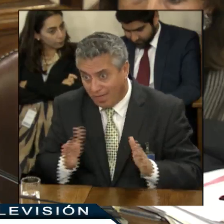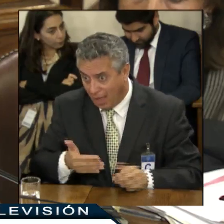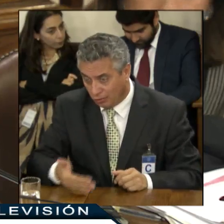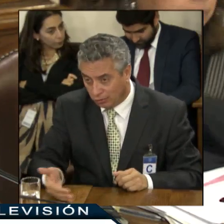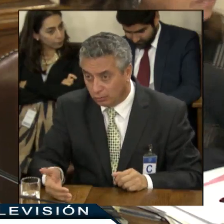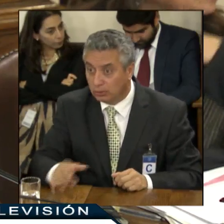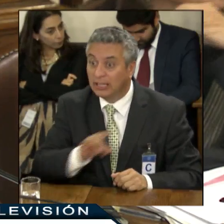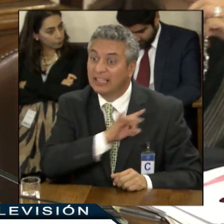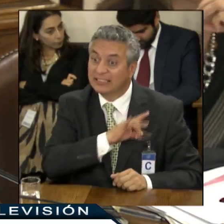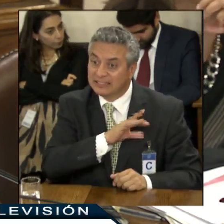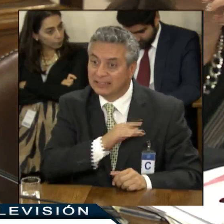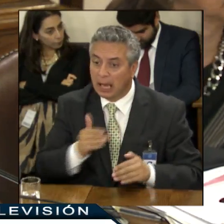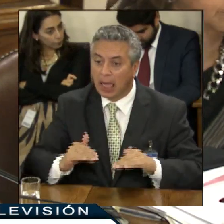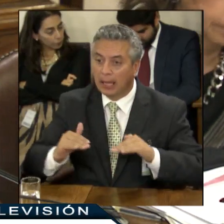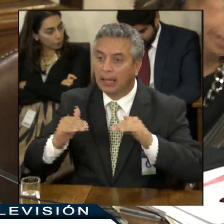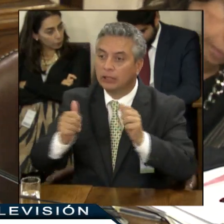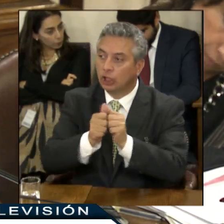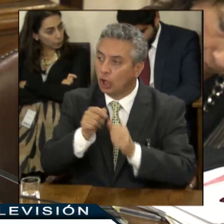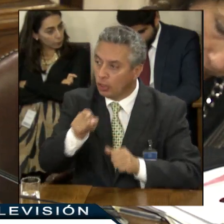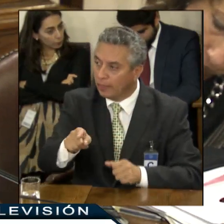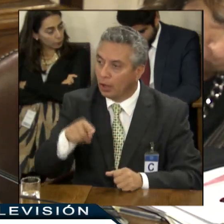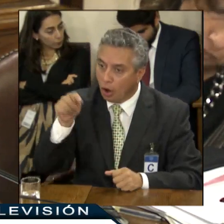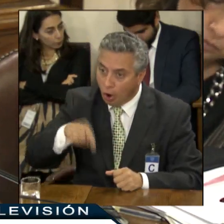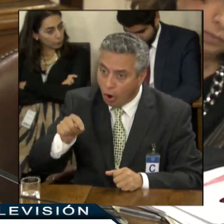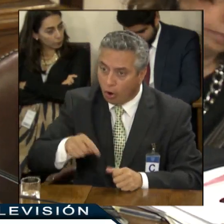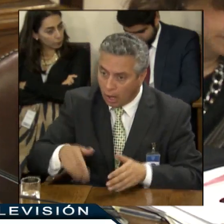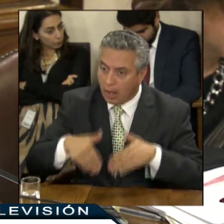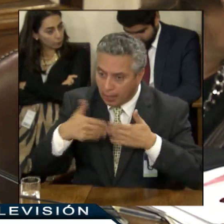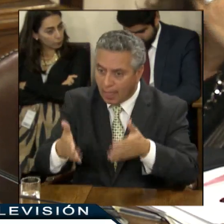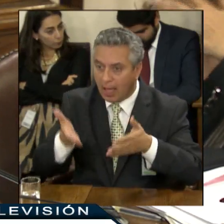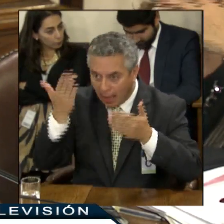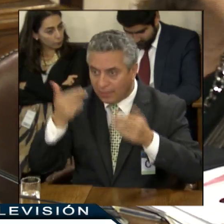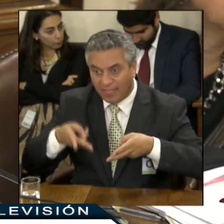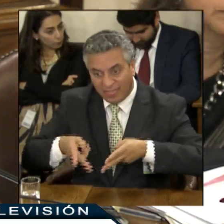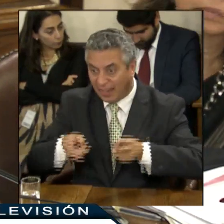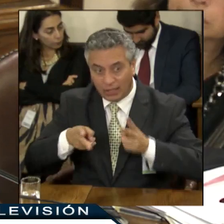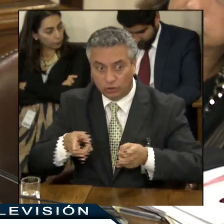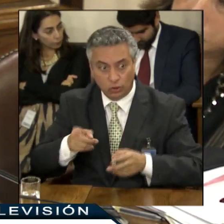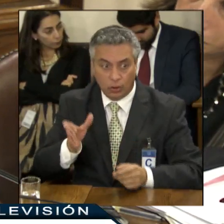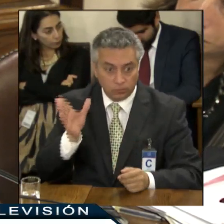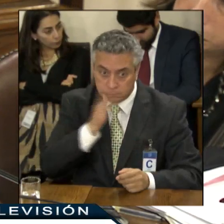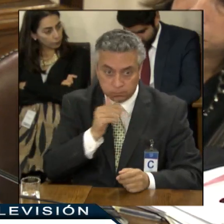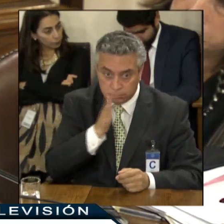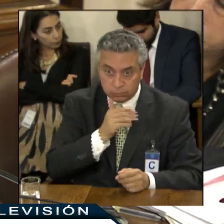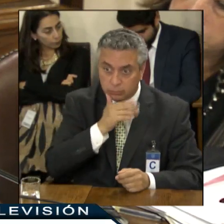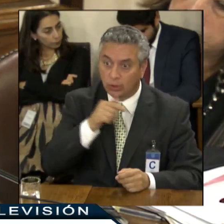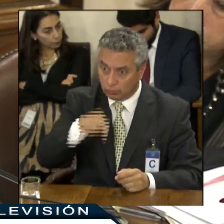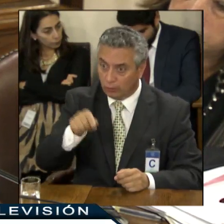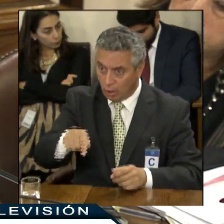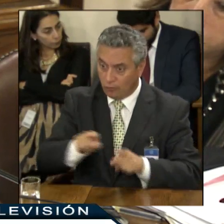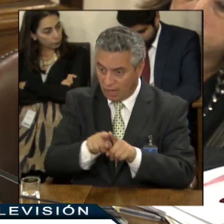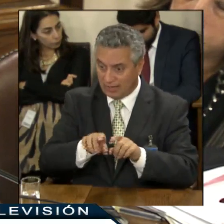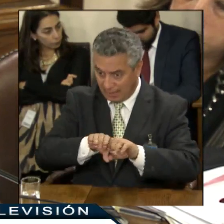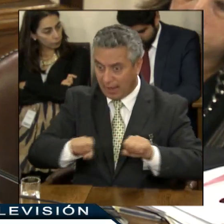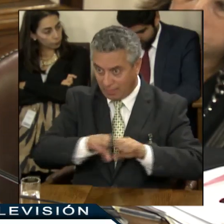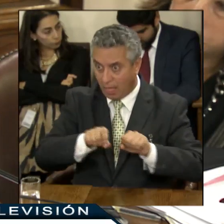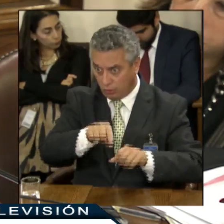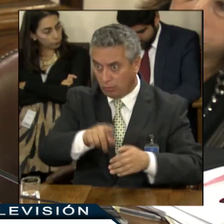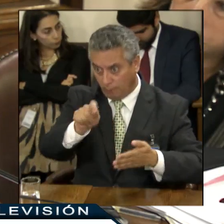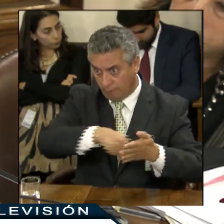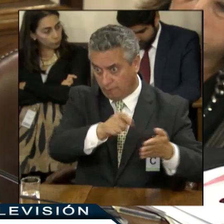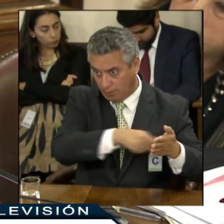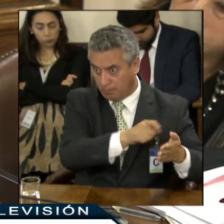el chile crece contigo hoy día da eh un conjunto de derechos que antes no existían Aún estando en los tratados internacionales que Chile